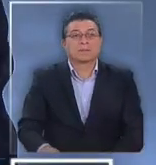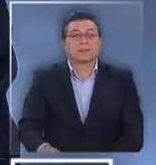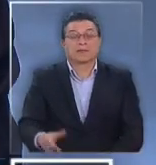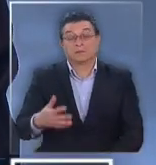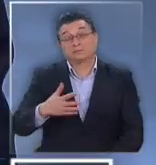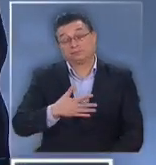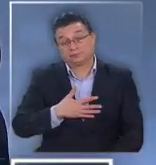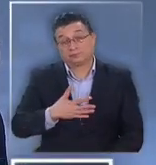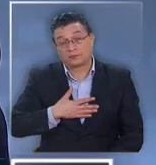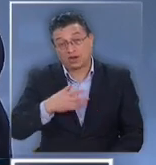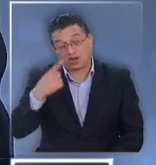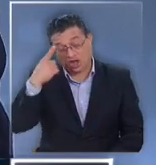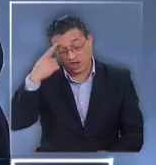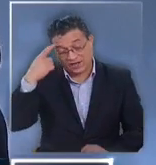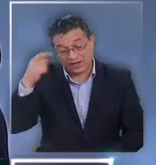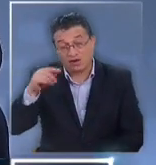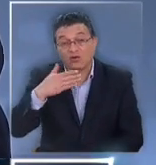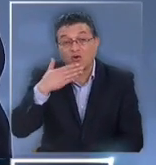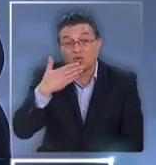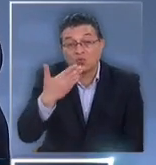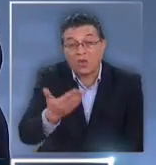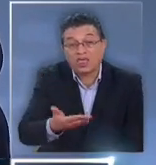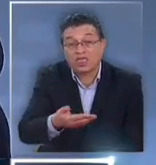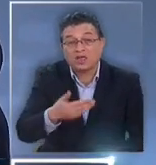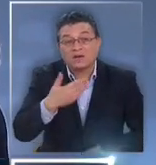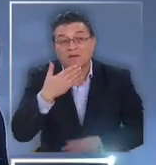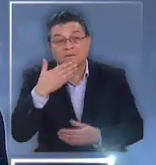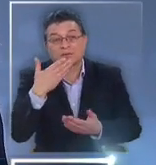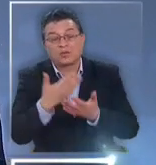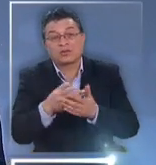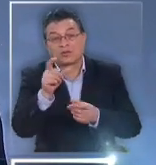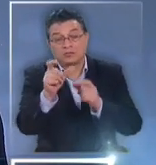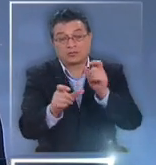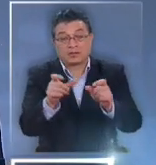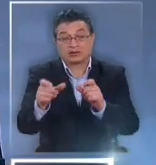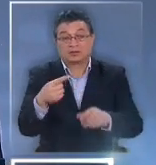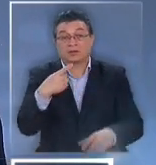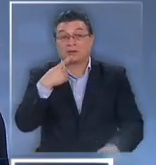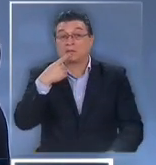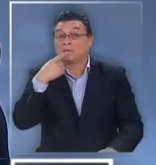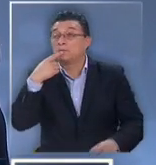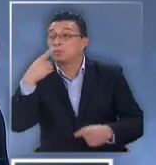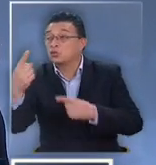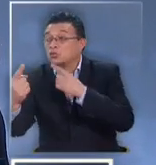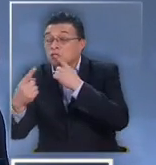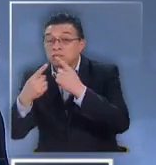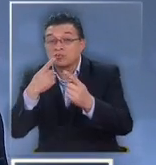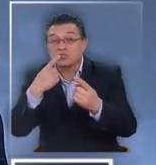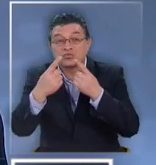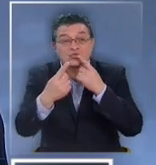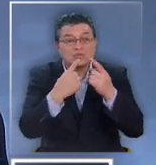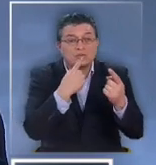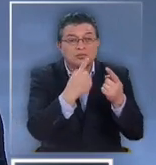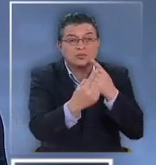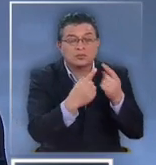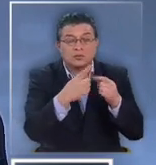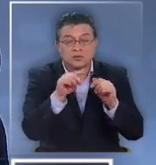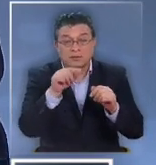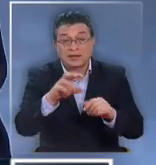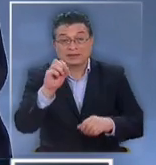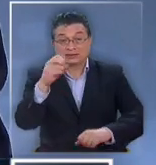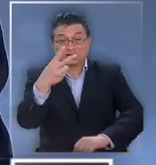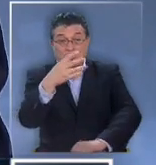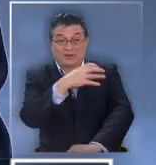que cuando uno hace encuestas efectivamente en la segunda